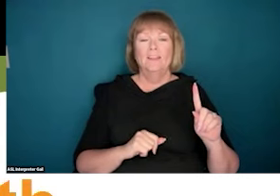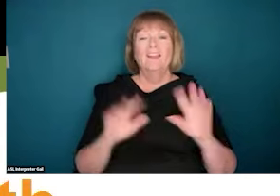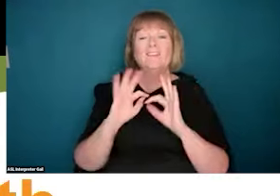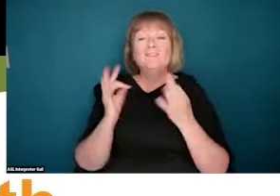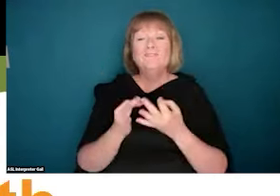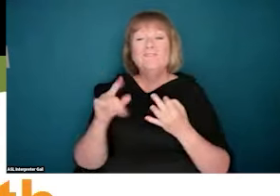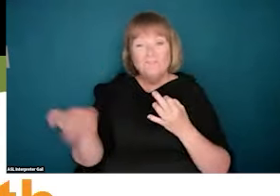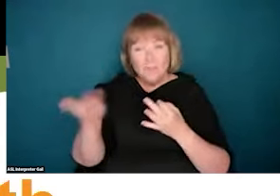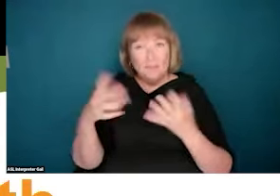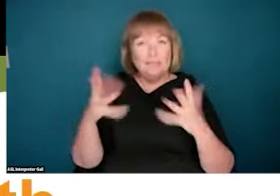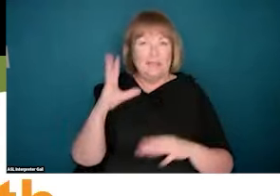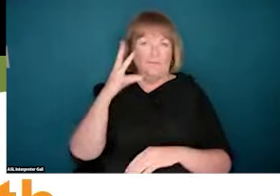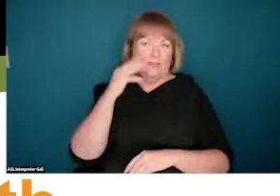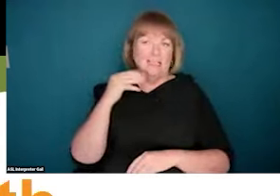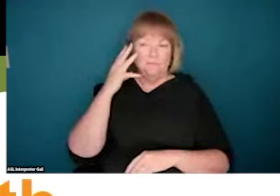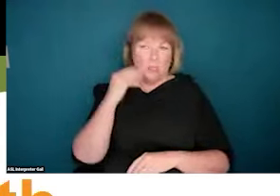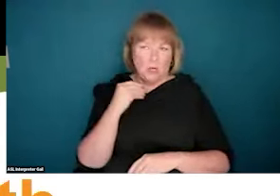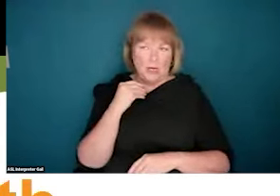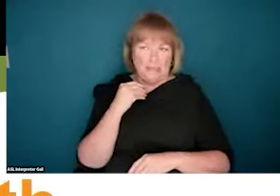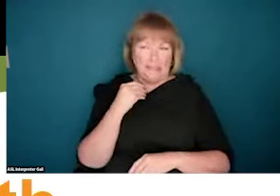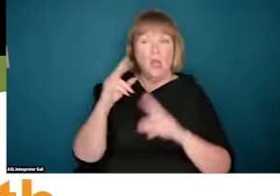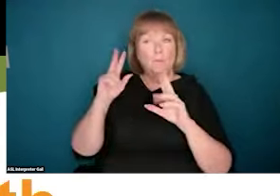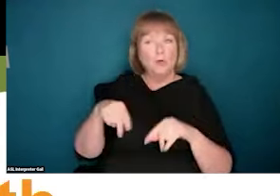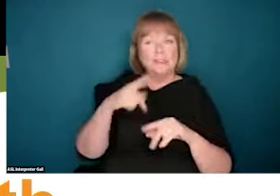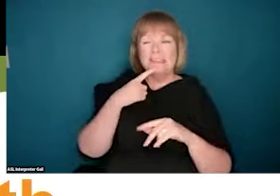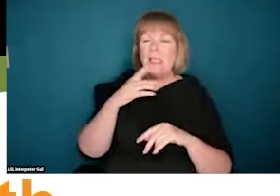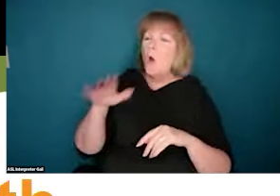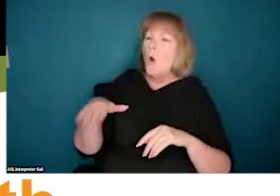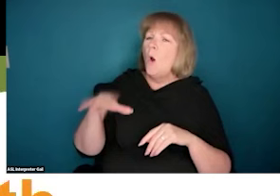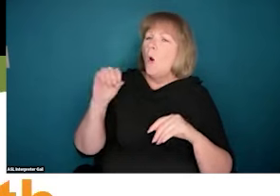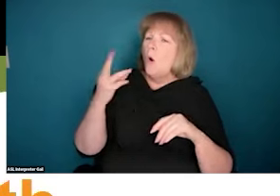esta decisión o cómo podemos esperar que se tome la decisión. Tenemos